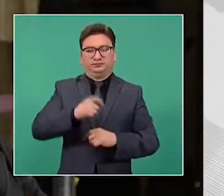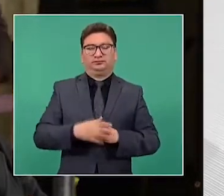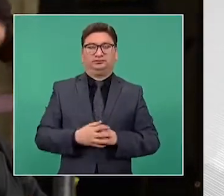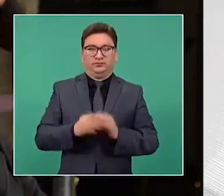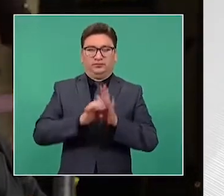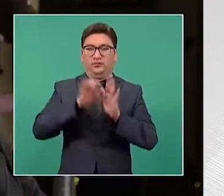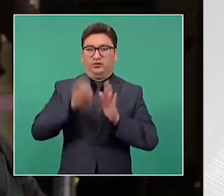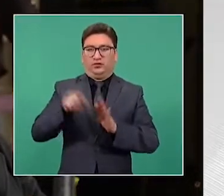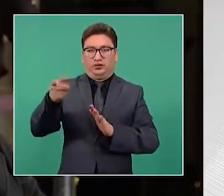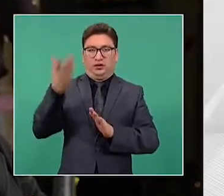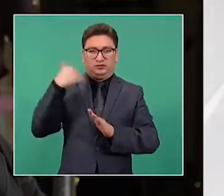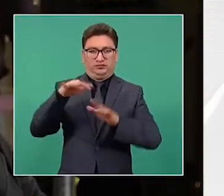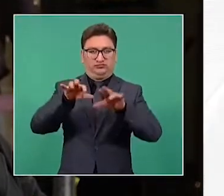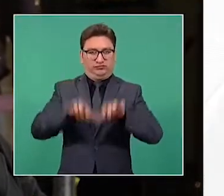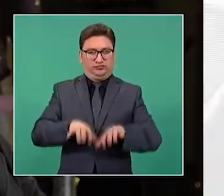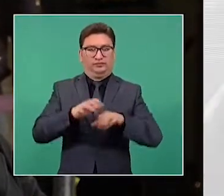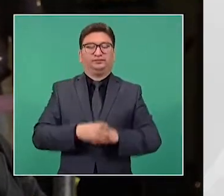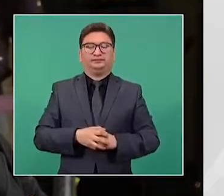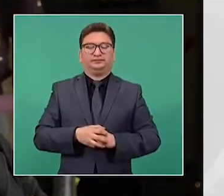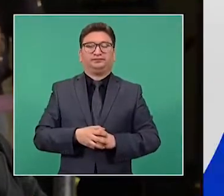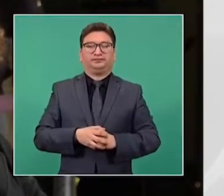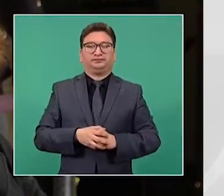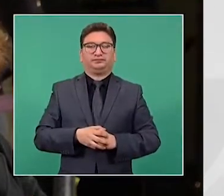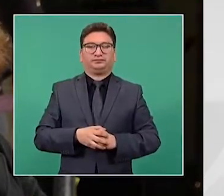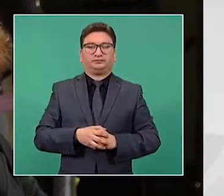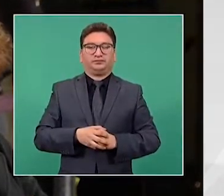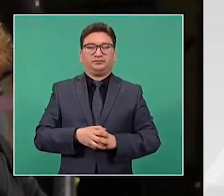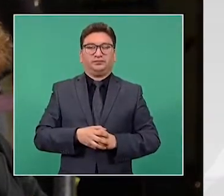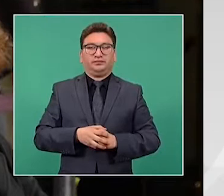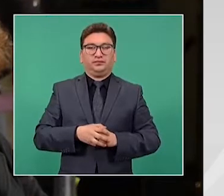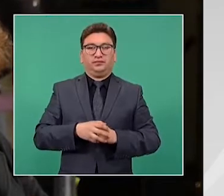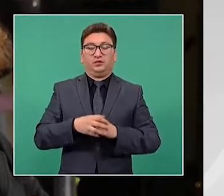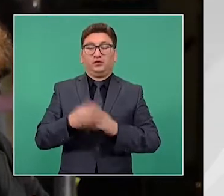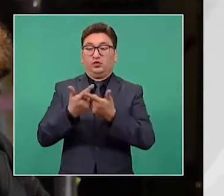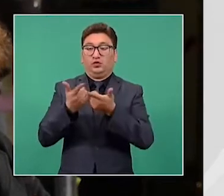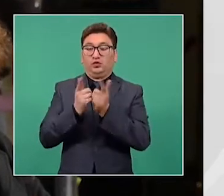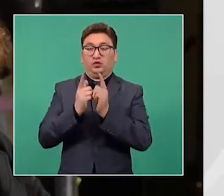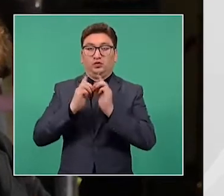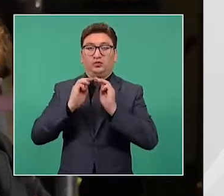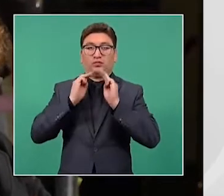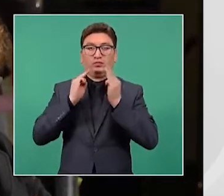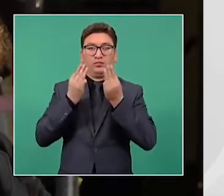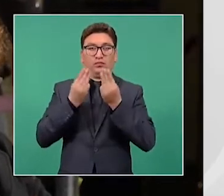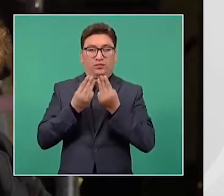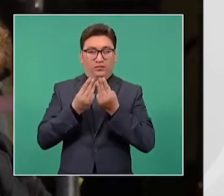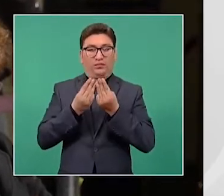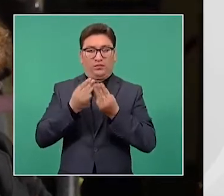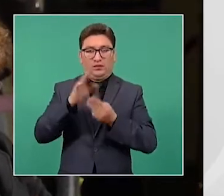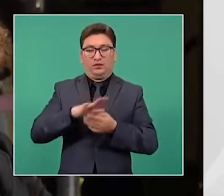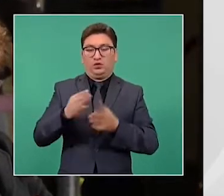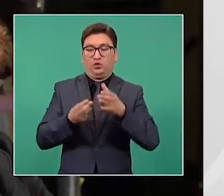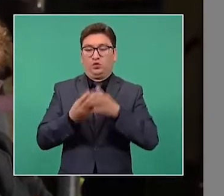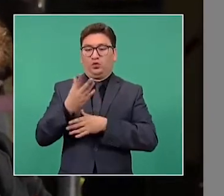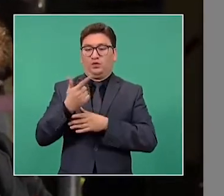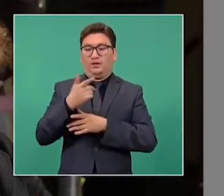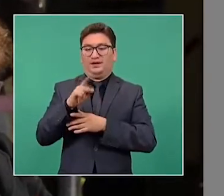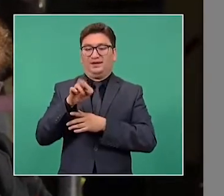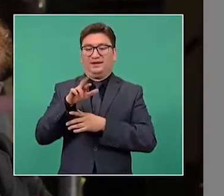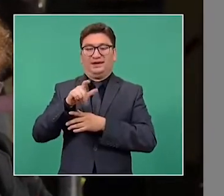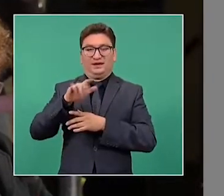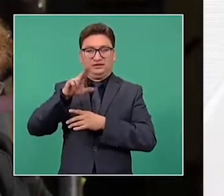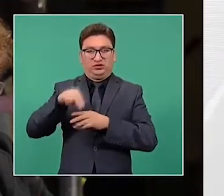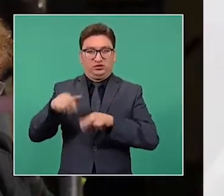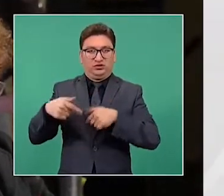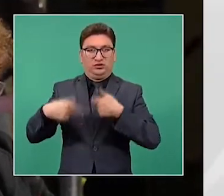contexto. Por ejemplo, escribió: el caso más evidente es la expansión del cártel de Jalisco Nueva Generación. Los altos mandos que lo dirigen